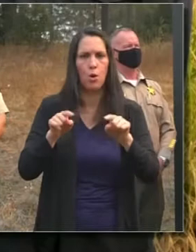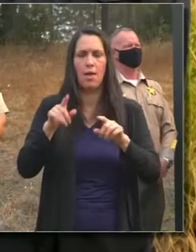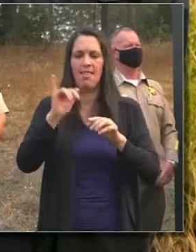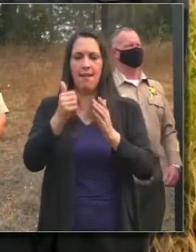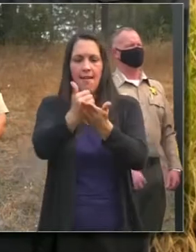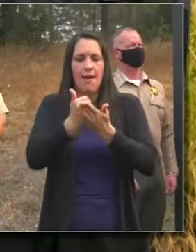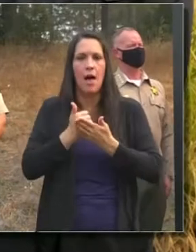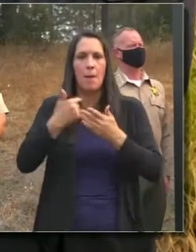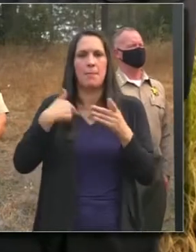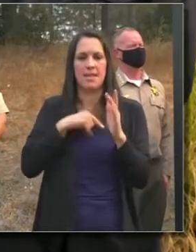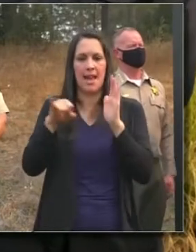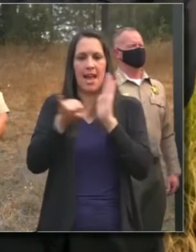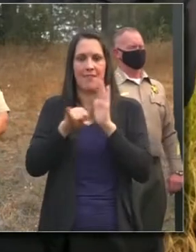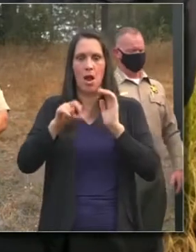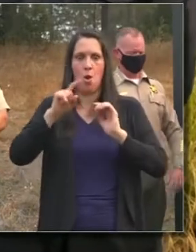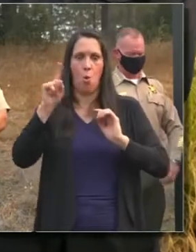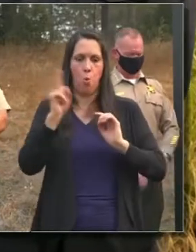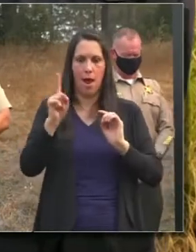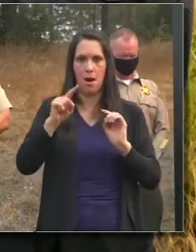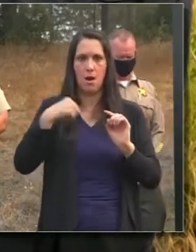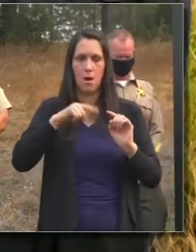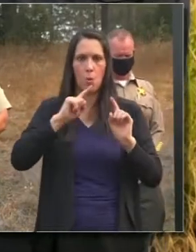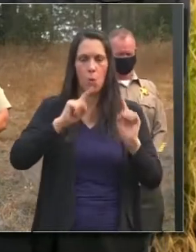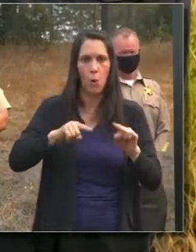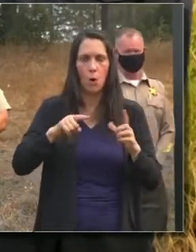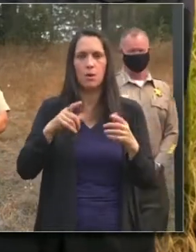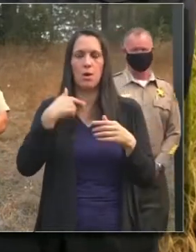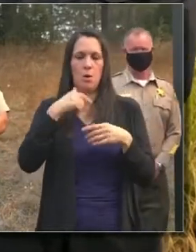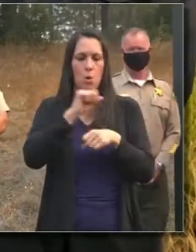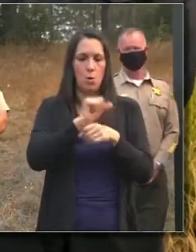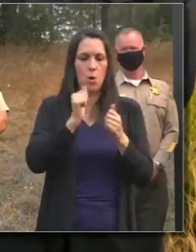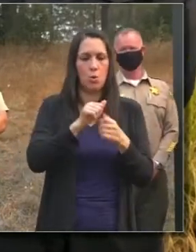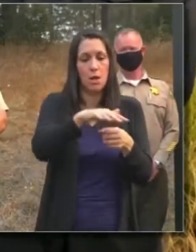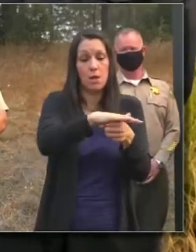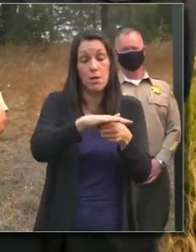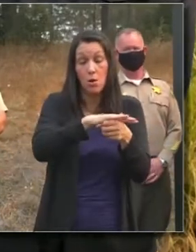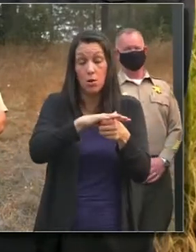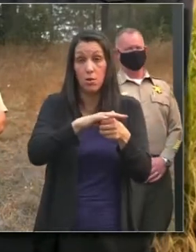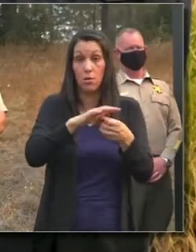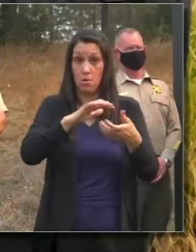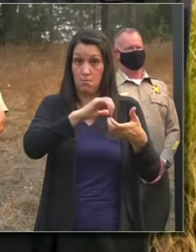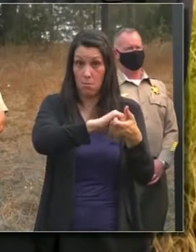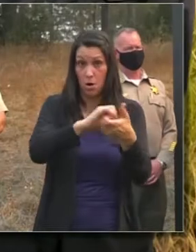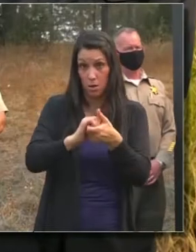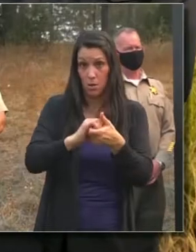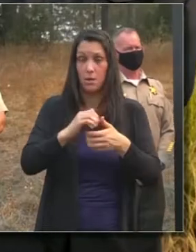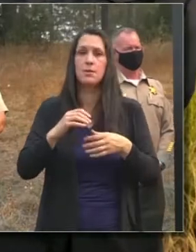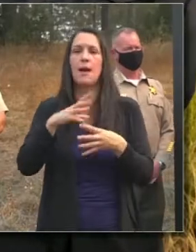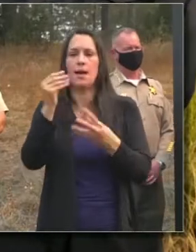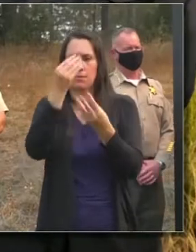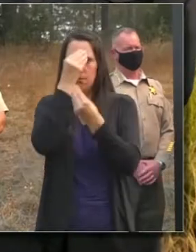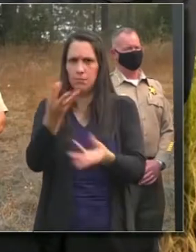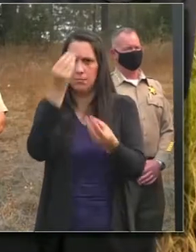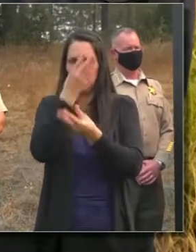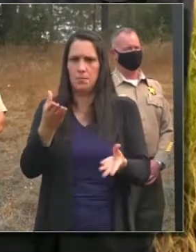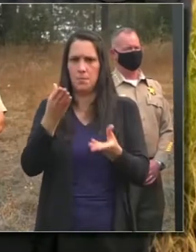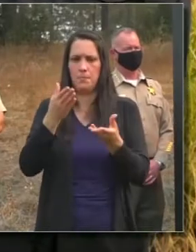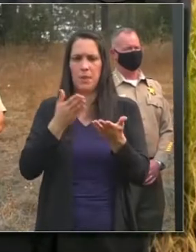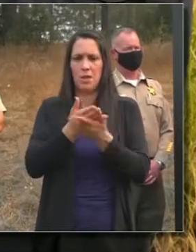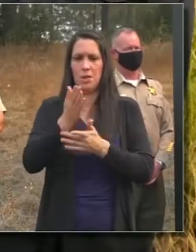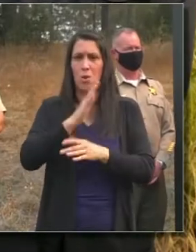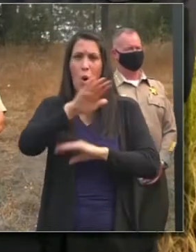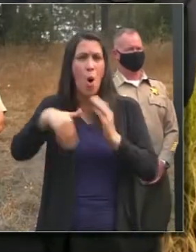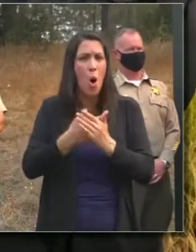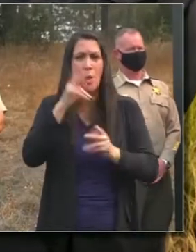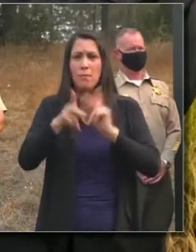asistió en la identificación de dónde dirigirnos trabajando colaborativamente con el